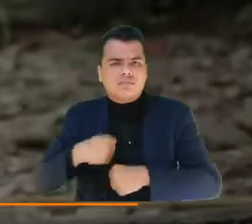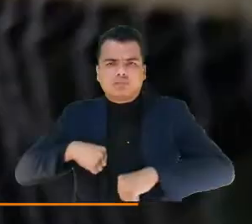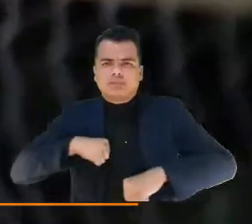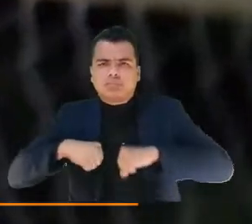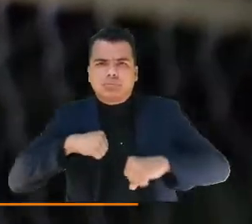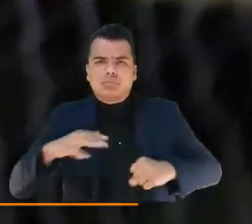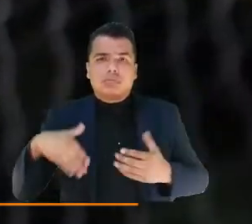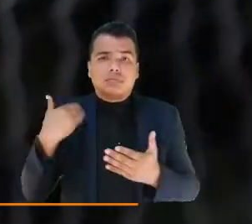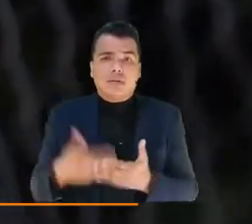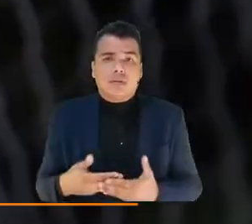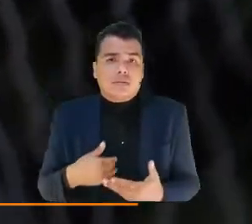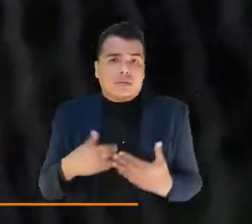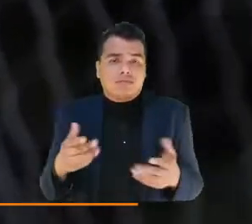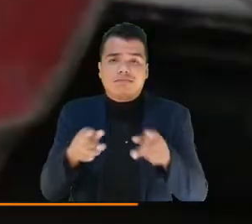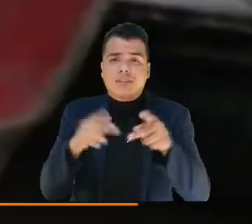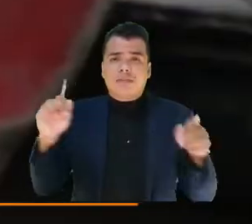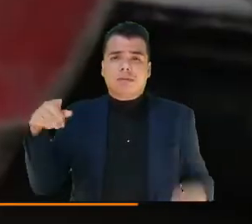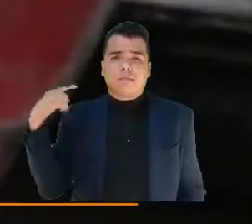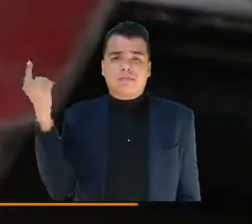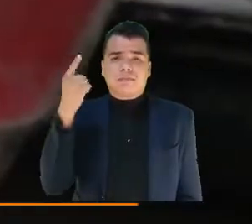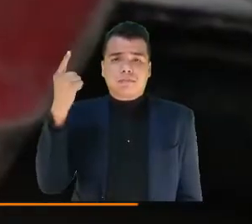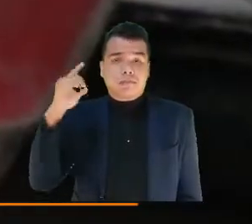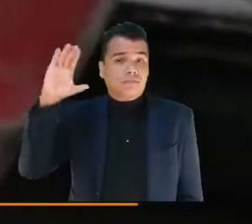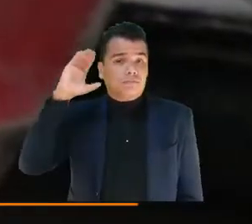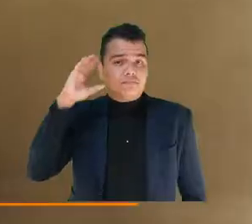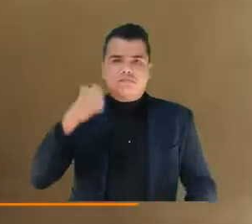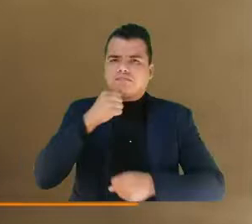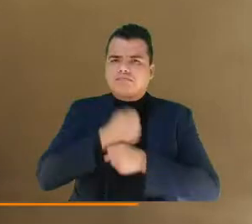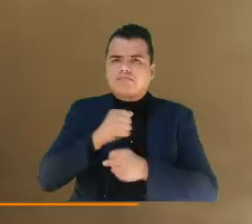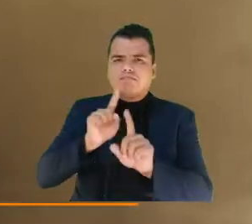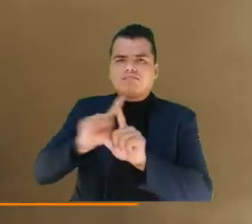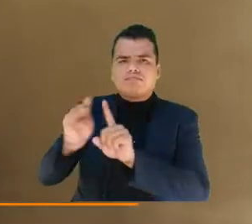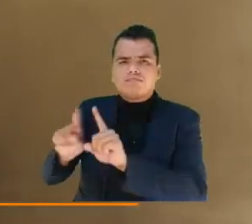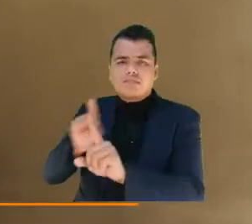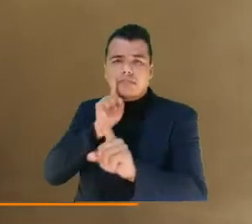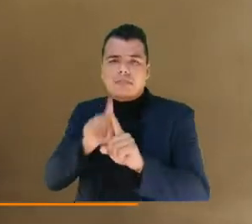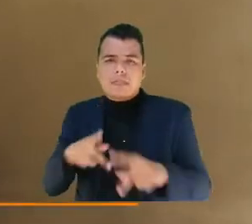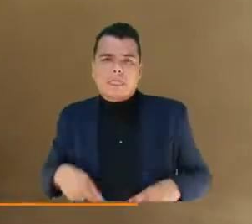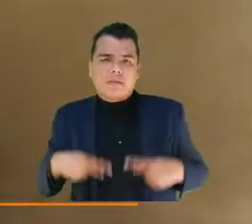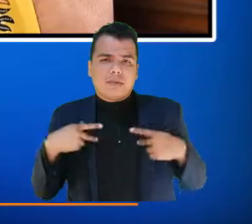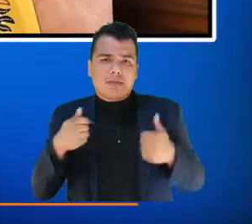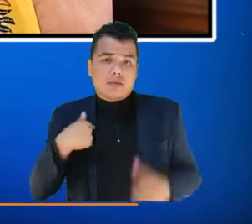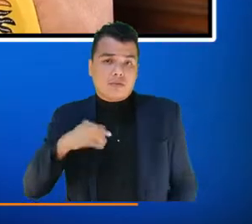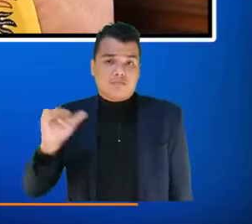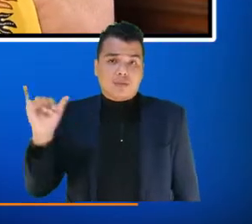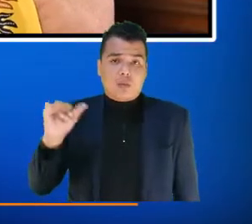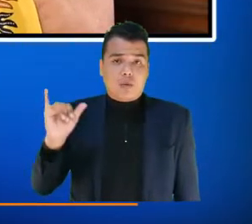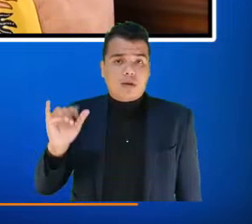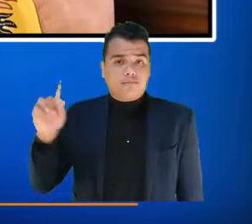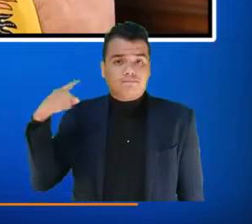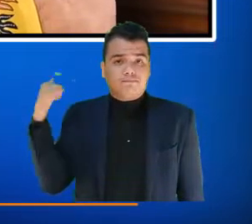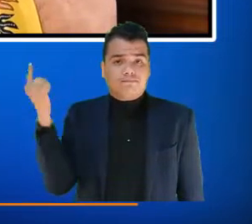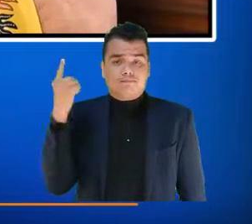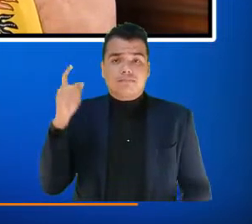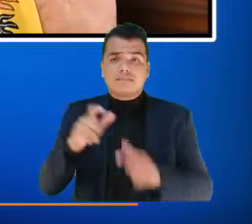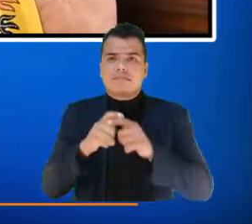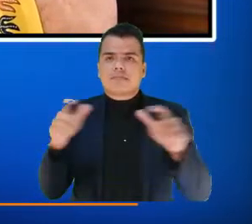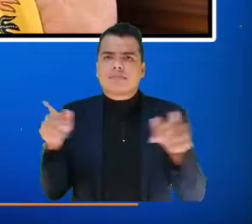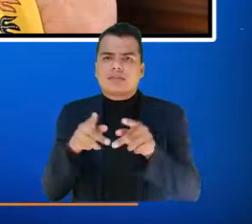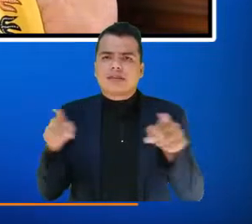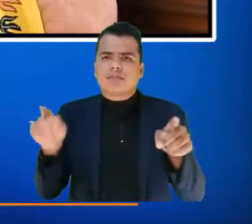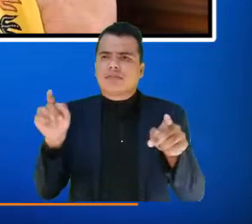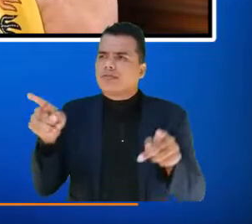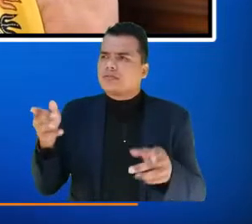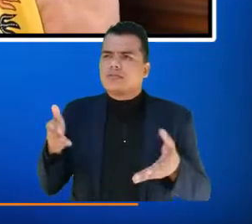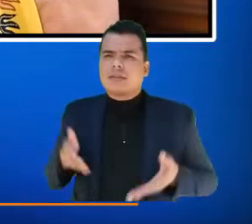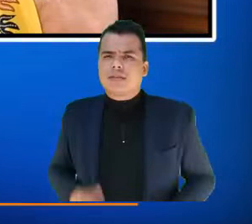la mayoría de los colombianos se mueve en distintas acciones para sobrevivir en este país. Francia, y usted, por ejemplo, que